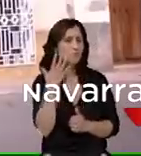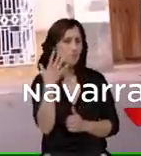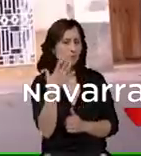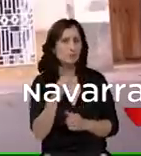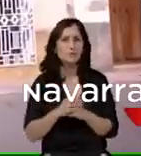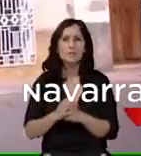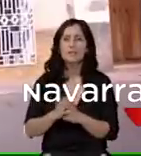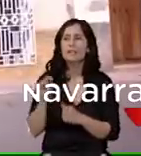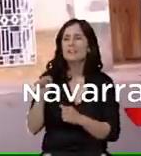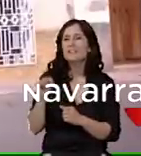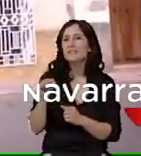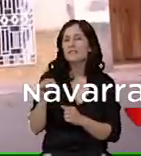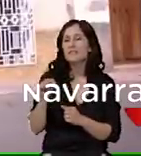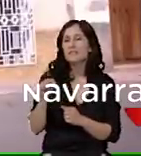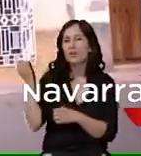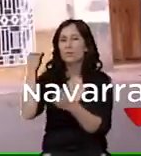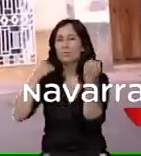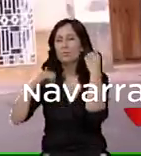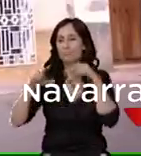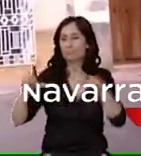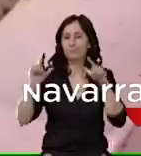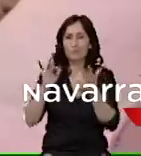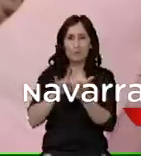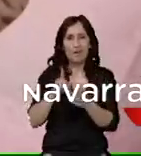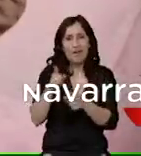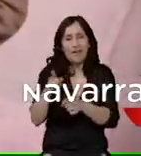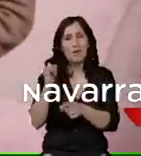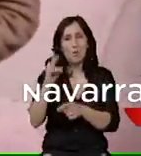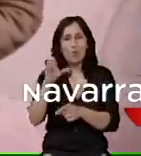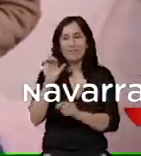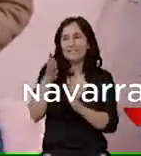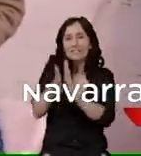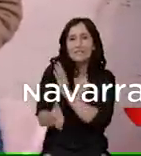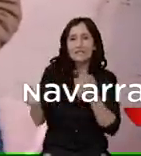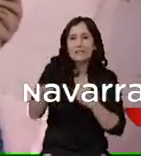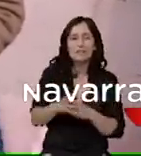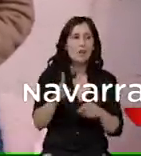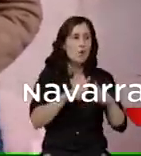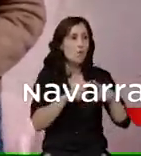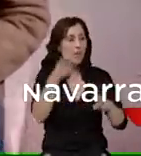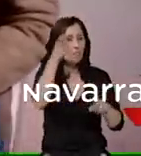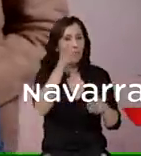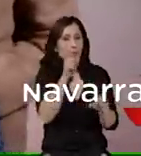¿Para vosotros qué significa representar a Judas? Pues como formar parte del pueblo.